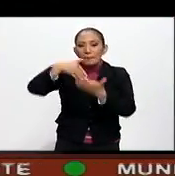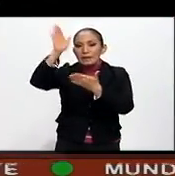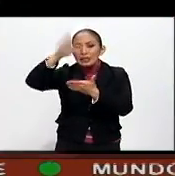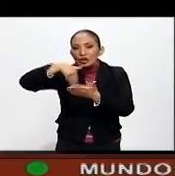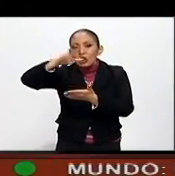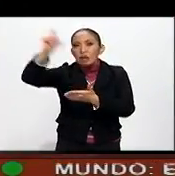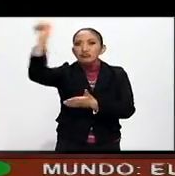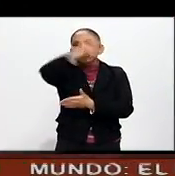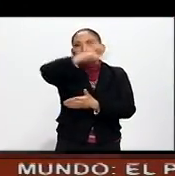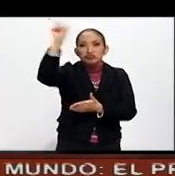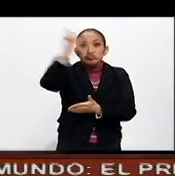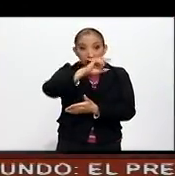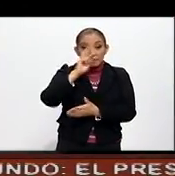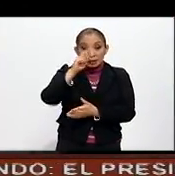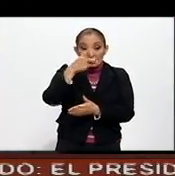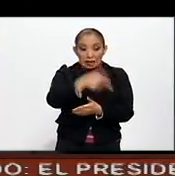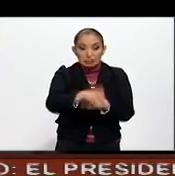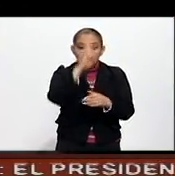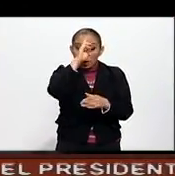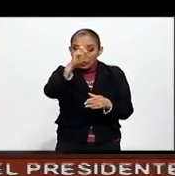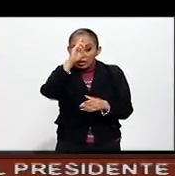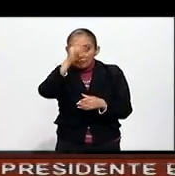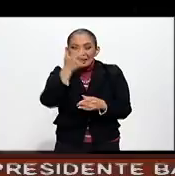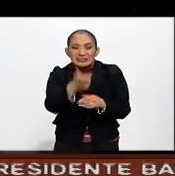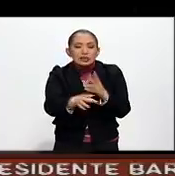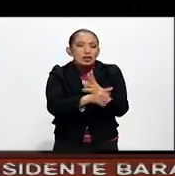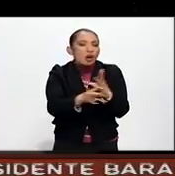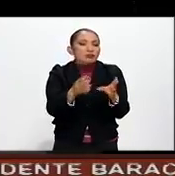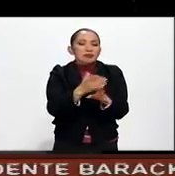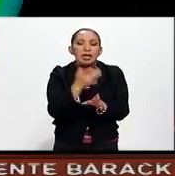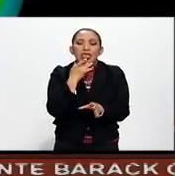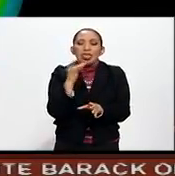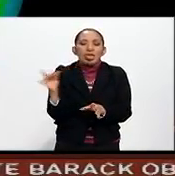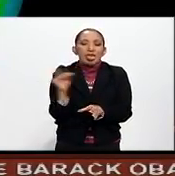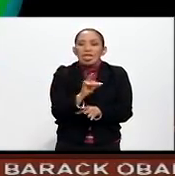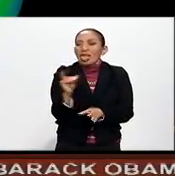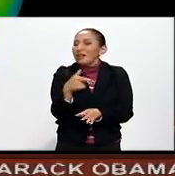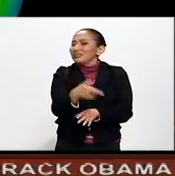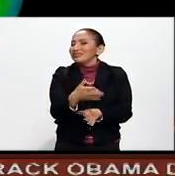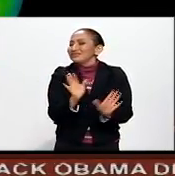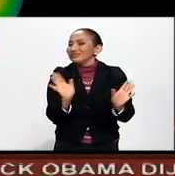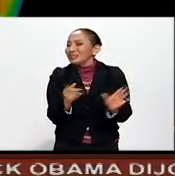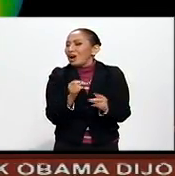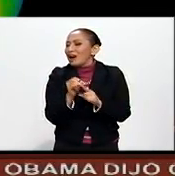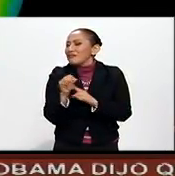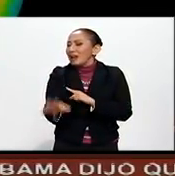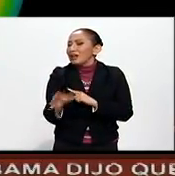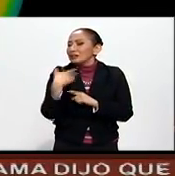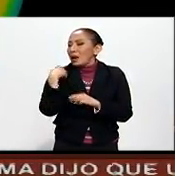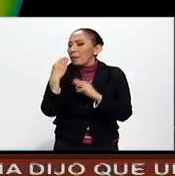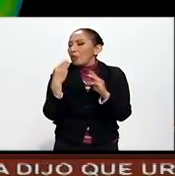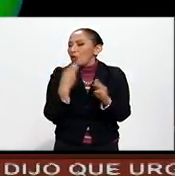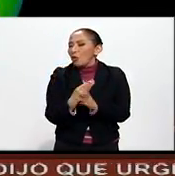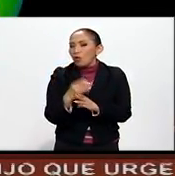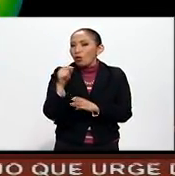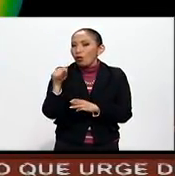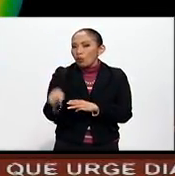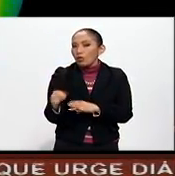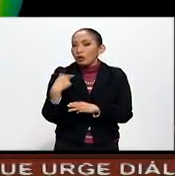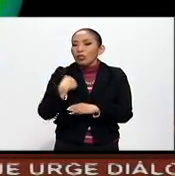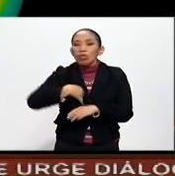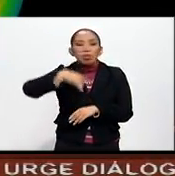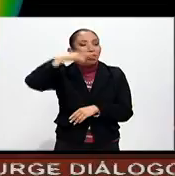en aerosol. Fíjese cómo estos, a veces, detalles que uno no pareciera que pudieran afectar lo que nosotros